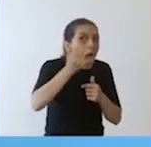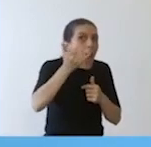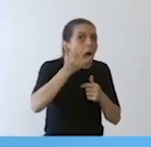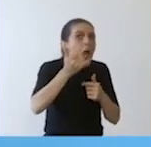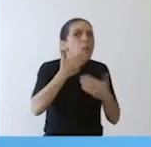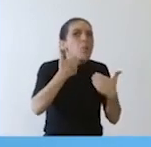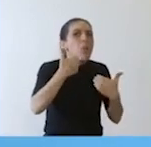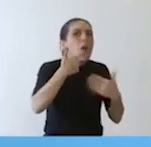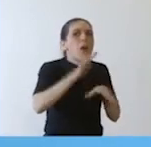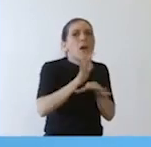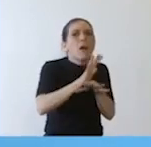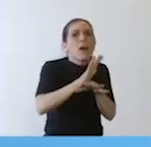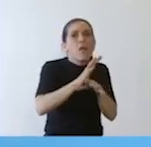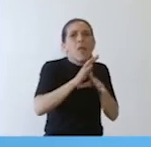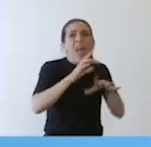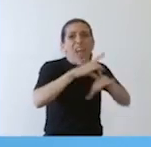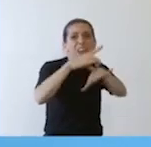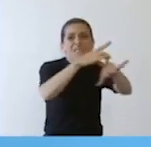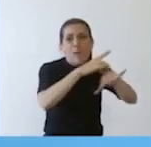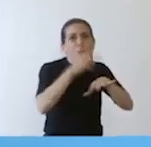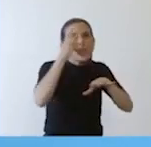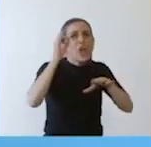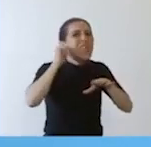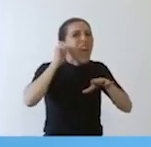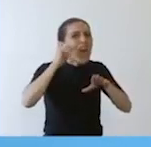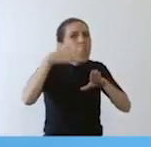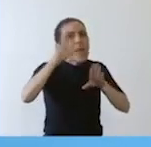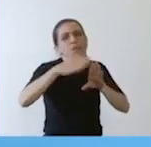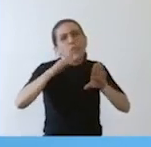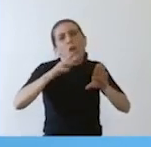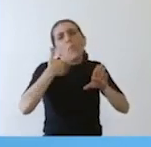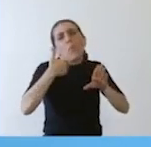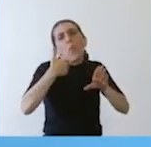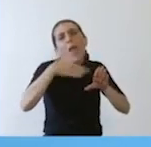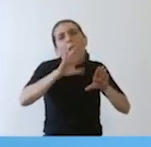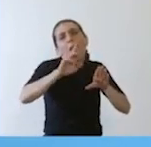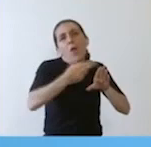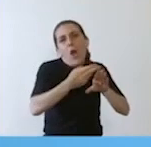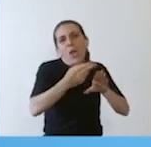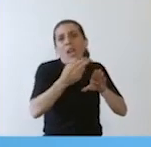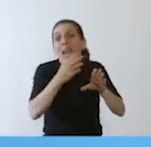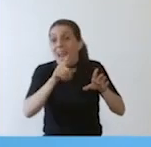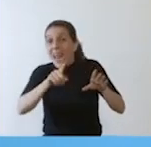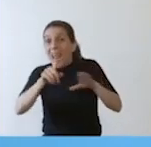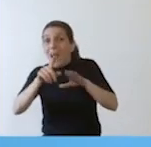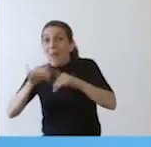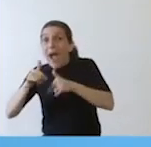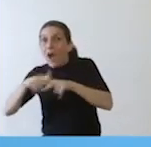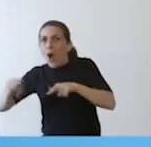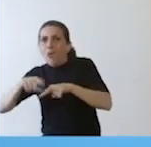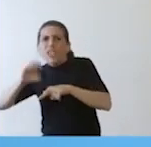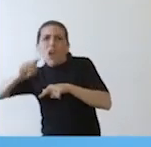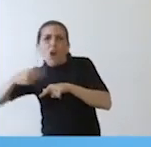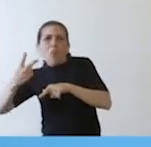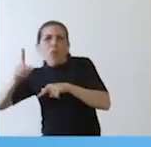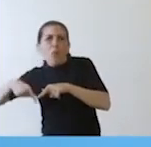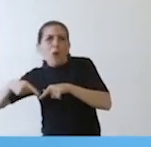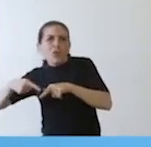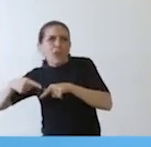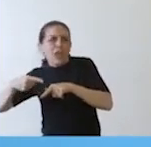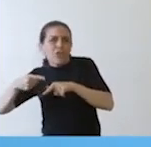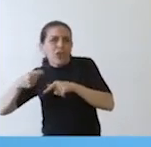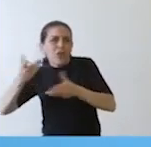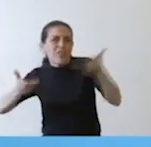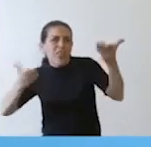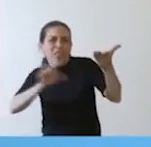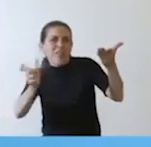a un 15% en los mayores de 80 años contra una mortalidad del 0,2% en los más jóvenes. Por eso la preocupación que hemos